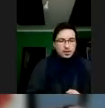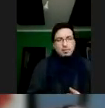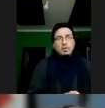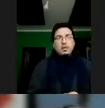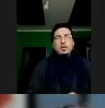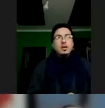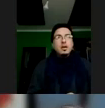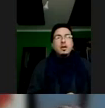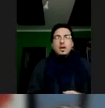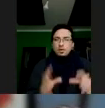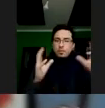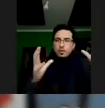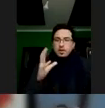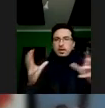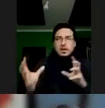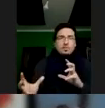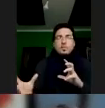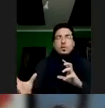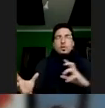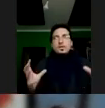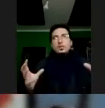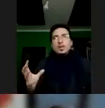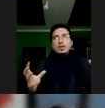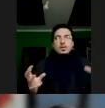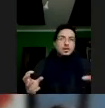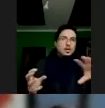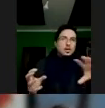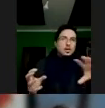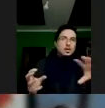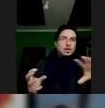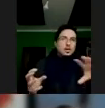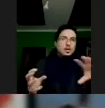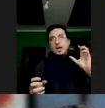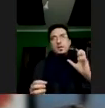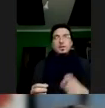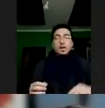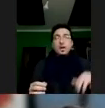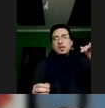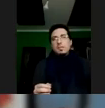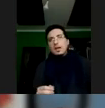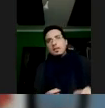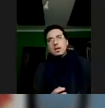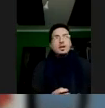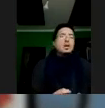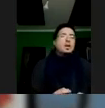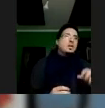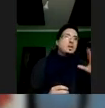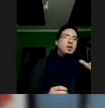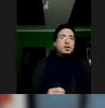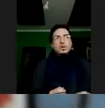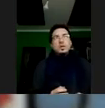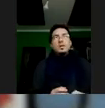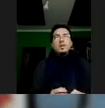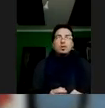se trataba el plano de detalle. Pero el plano de detalle utiliza justamente estas vistas que ya les acabo de decir, la vista de planta, la vista